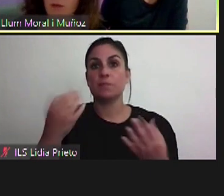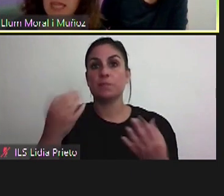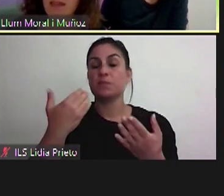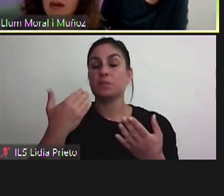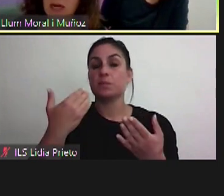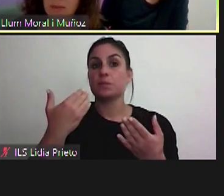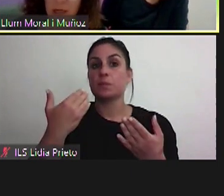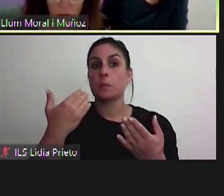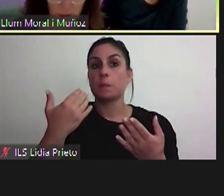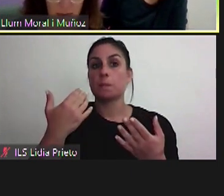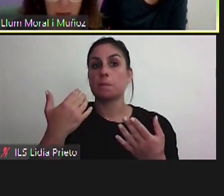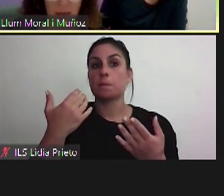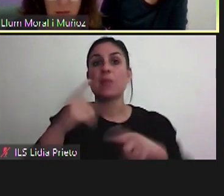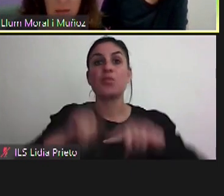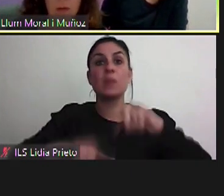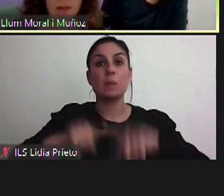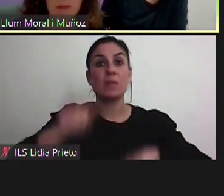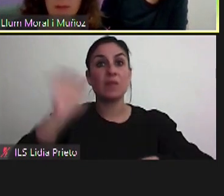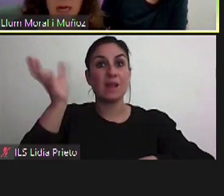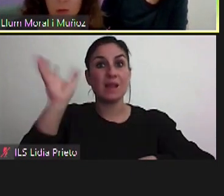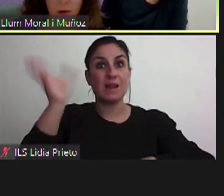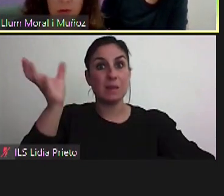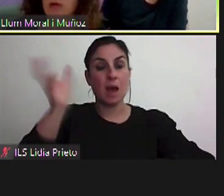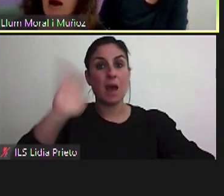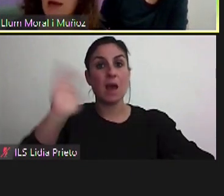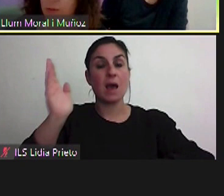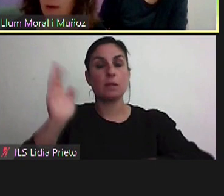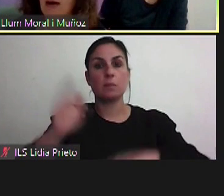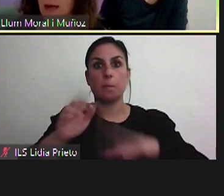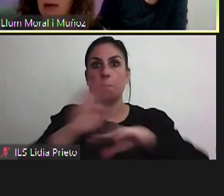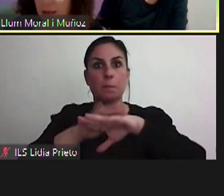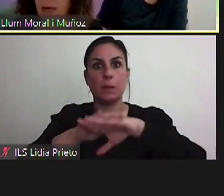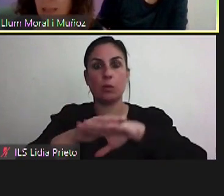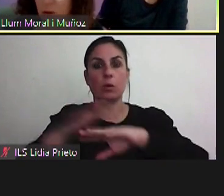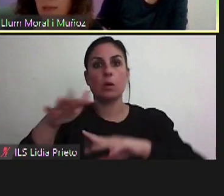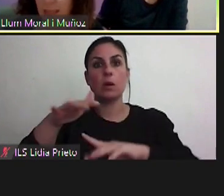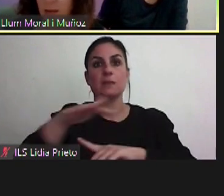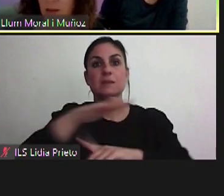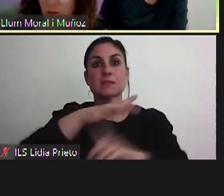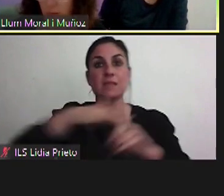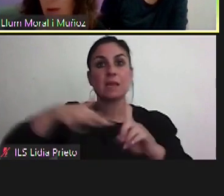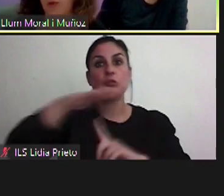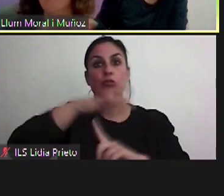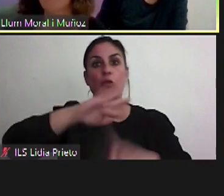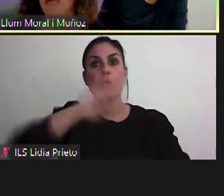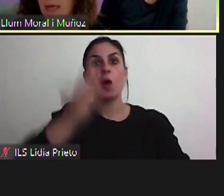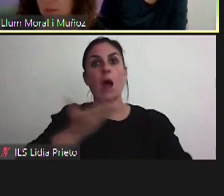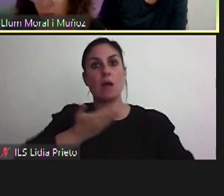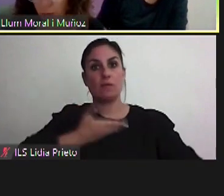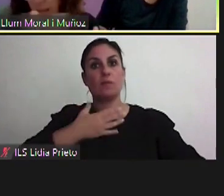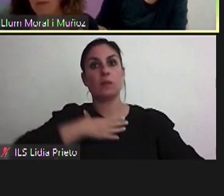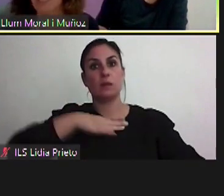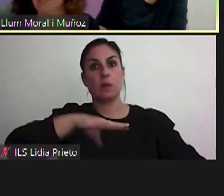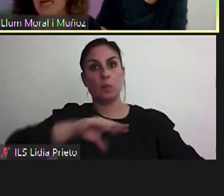cuanto a la influencia del clima que nos rodea. Un clima familiar bueno ayuda a la salud mental. Un